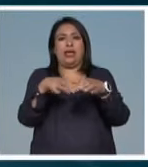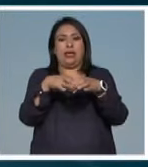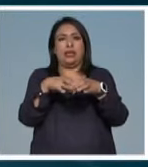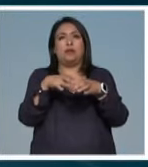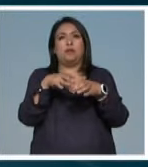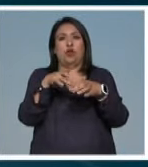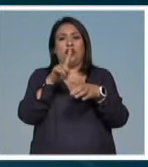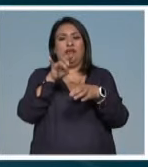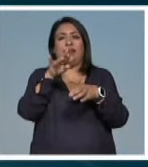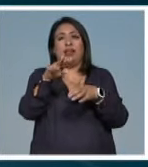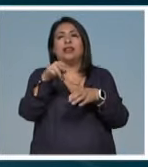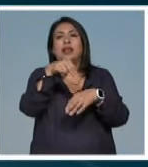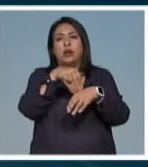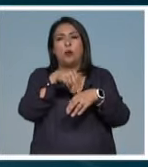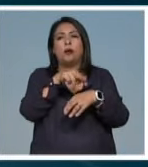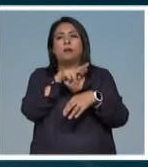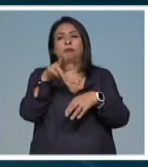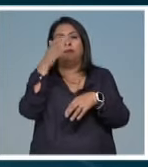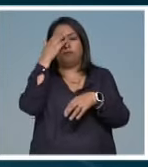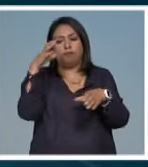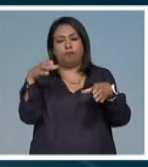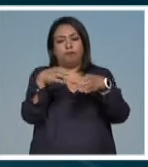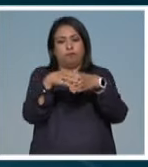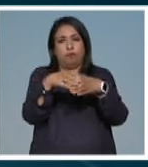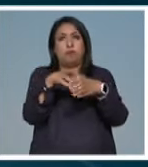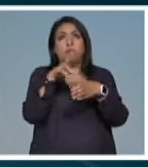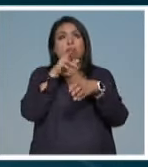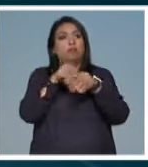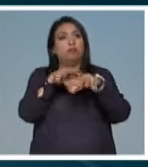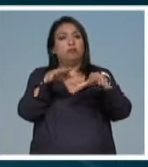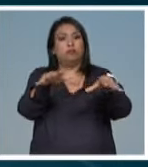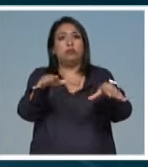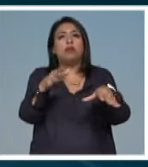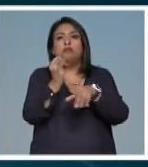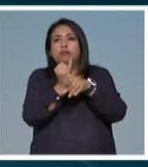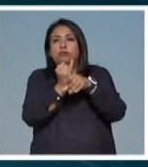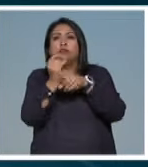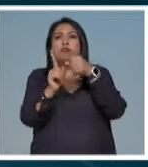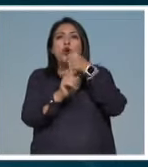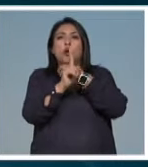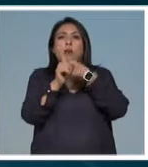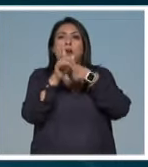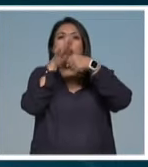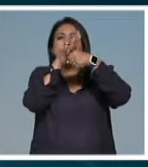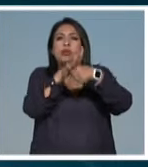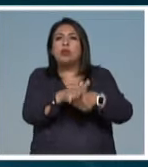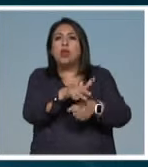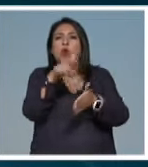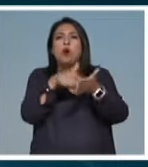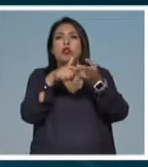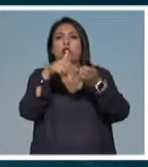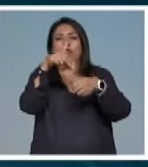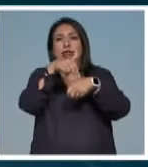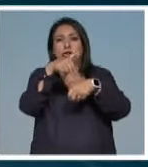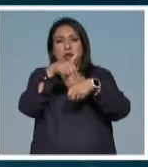medio nicaragüense reconocido en la categoría de mejor cobertura multimedia, por analizar la situación de represión que se vive en Nicaragua bajo el